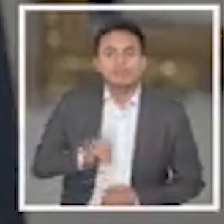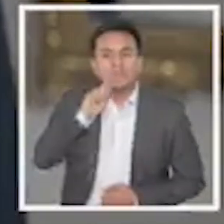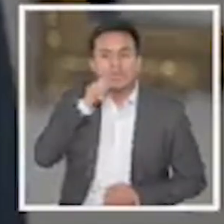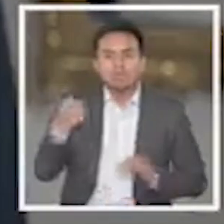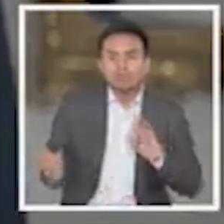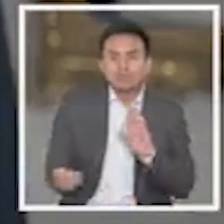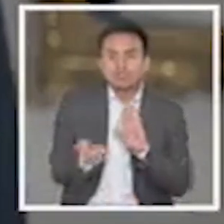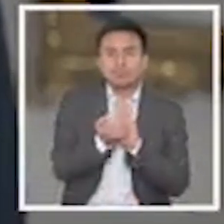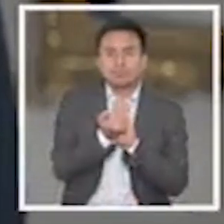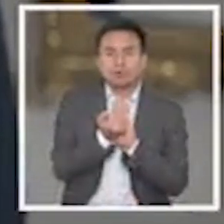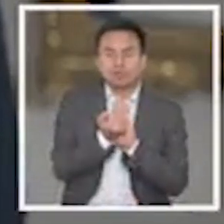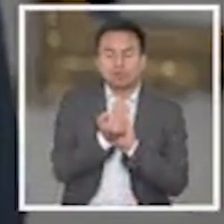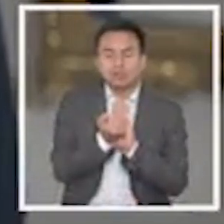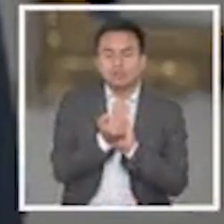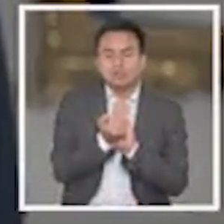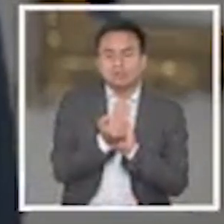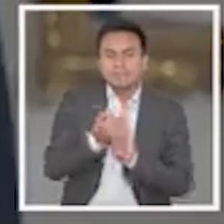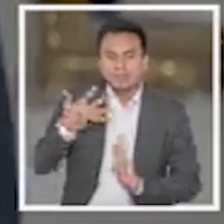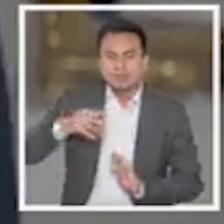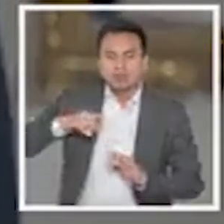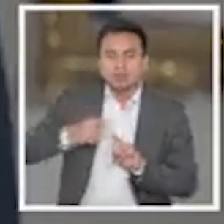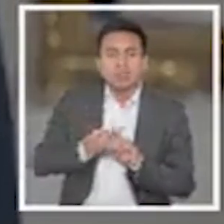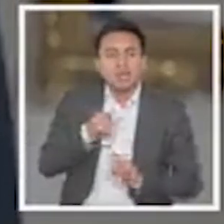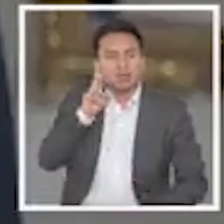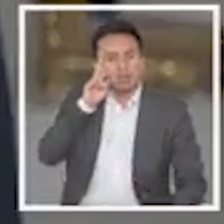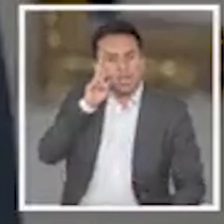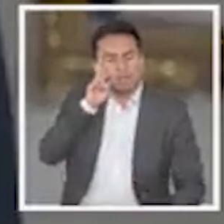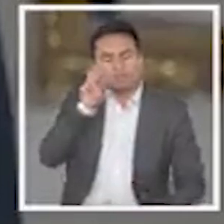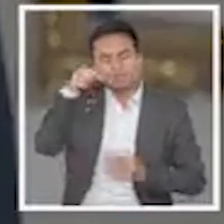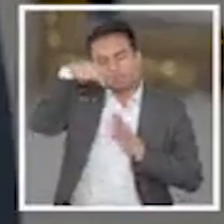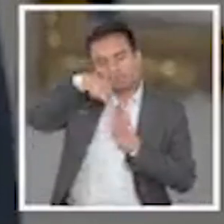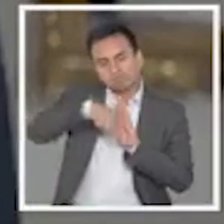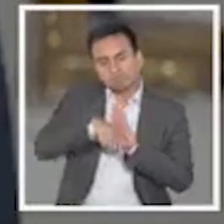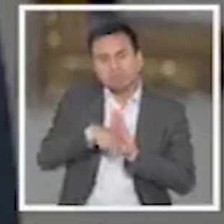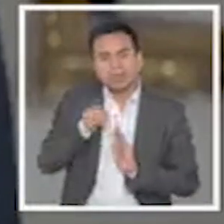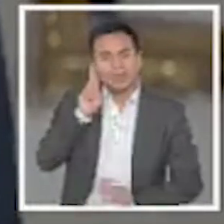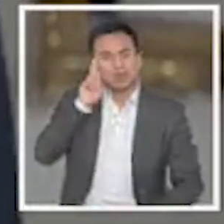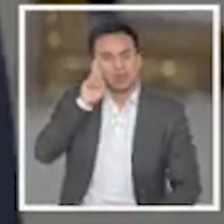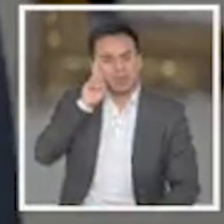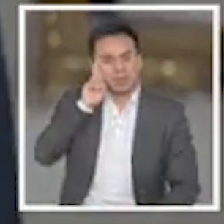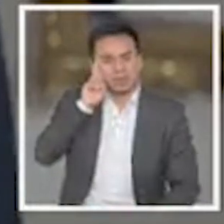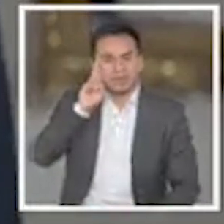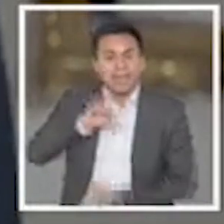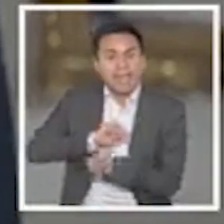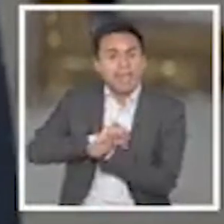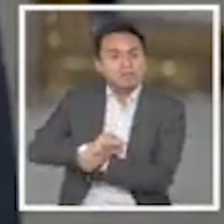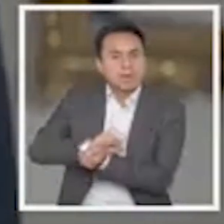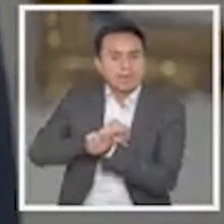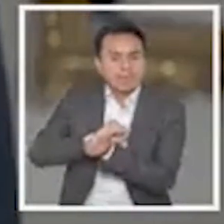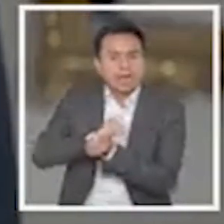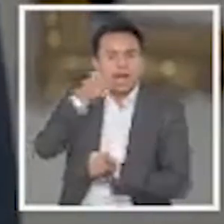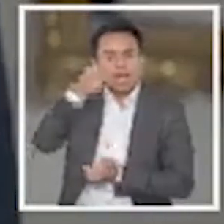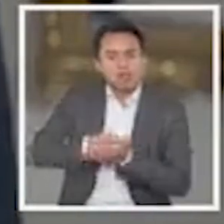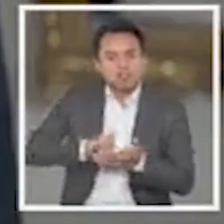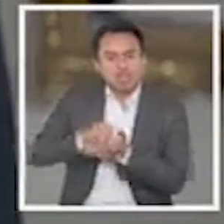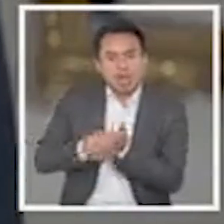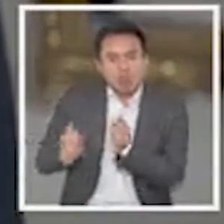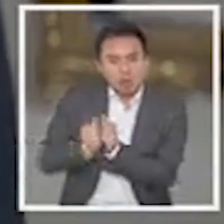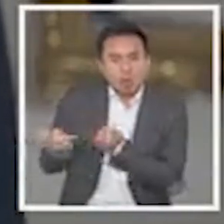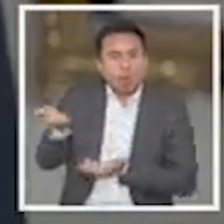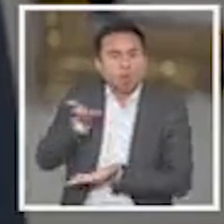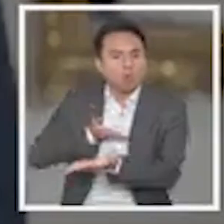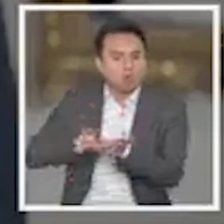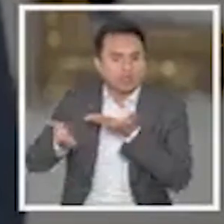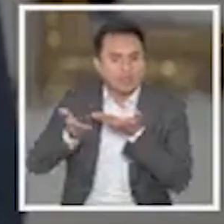Es un símbolo que vale la pena volver a recordar su contenido. La hermandad en la lucha